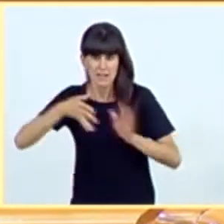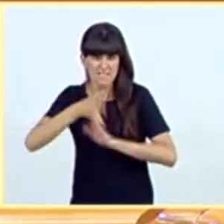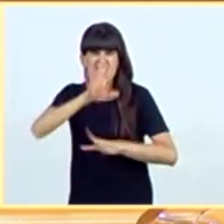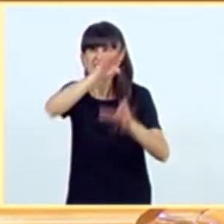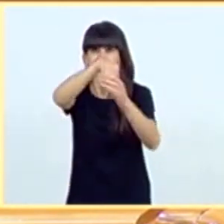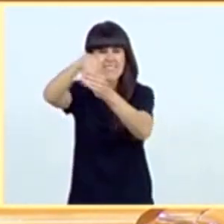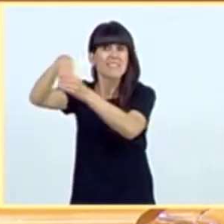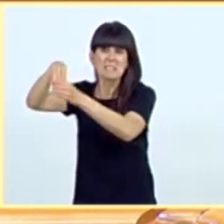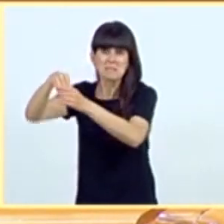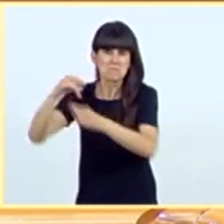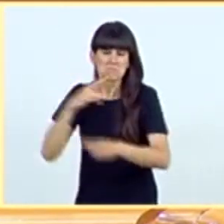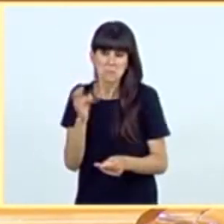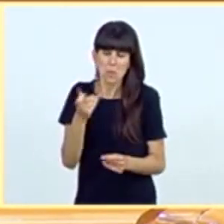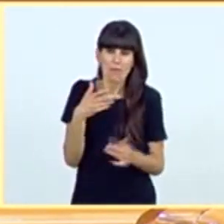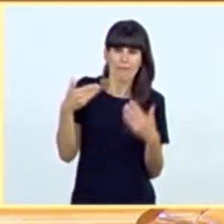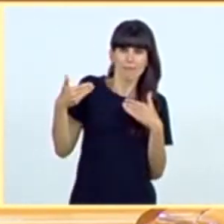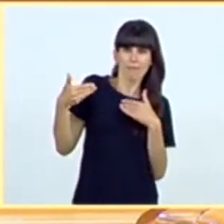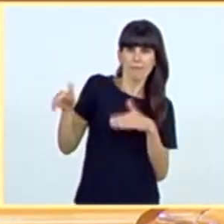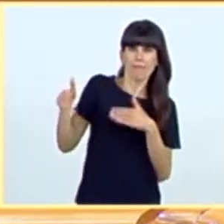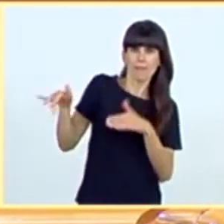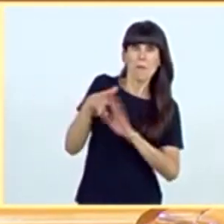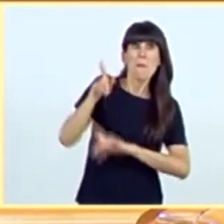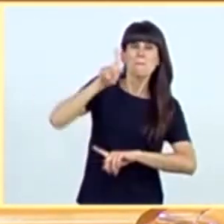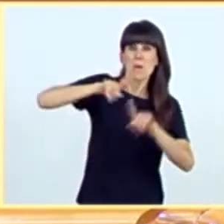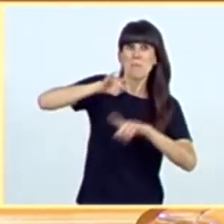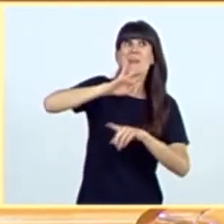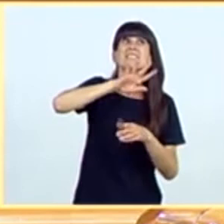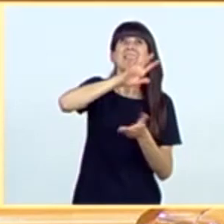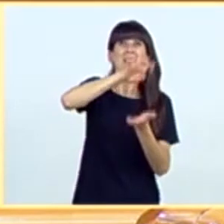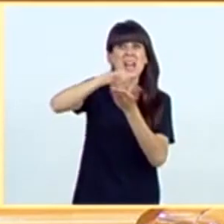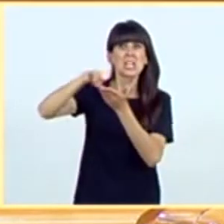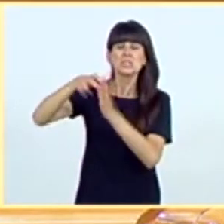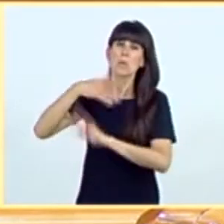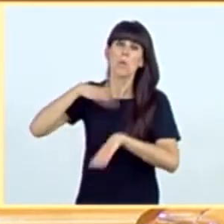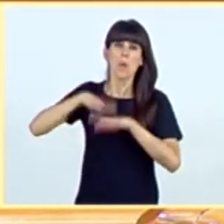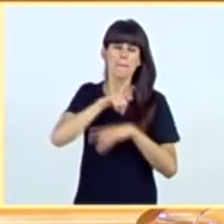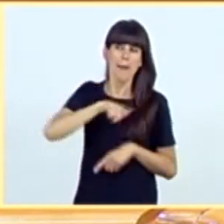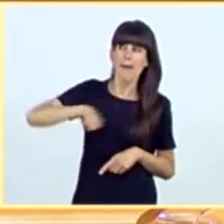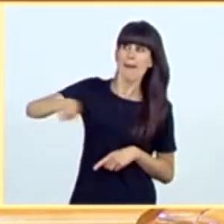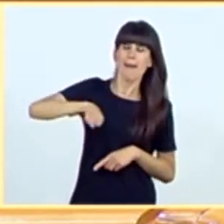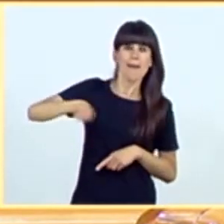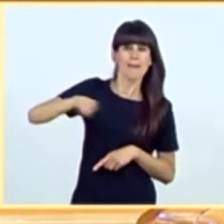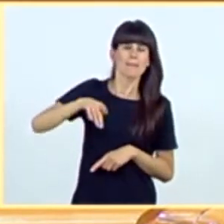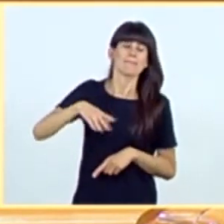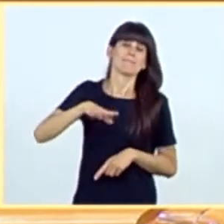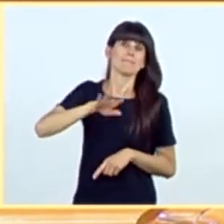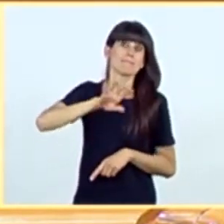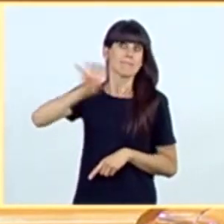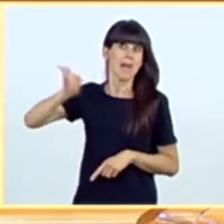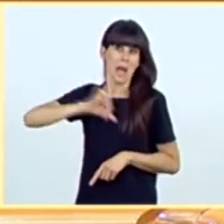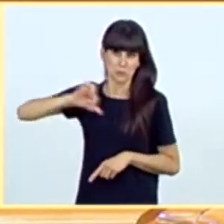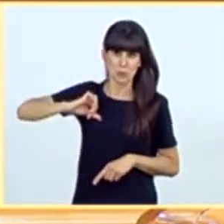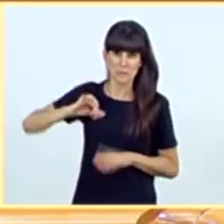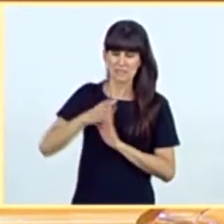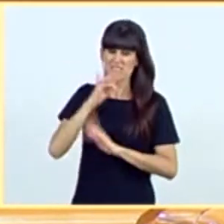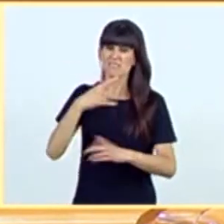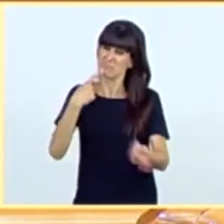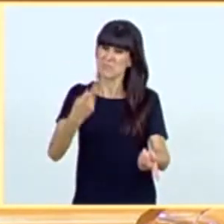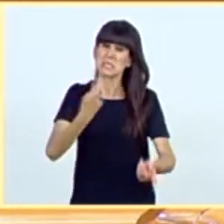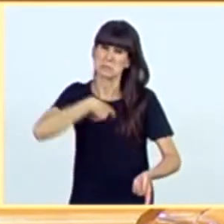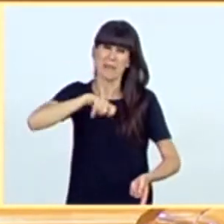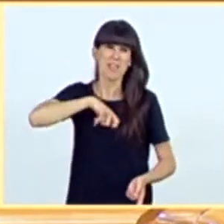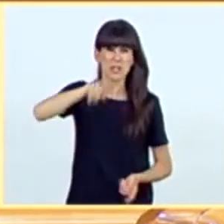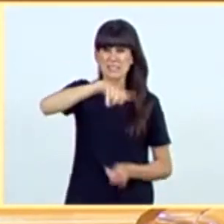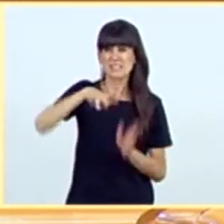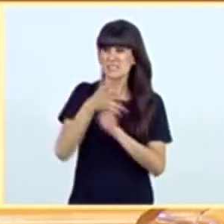ellas. Usted ha escurrido el bulto ante los graves problemas de estos centros, culpando a las autonomías. Mire, señor ministro, lo que no admiten los españoles es